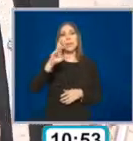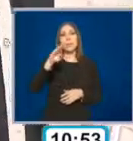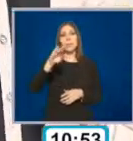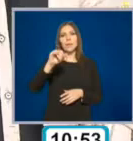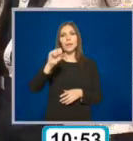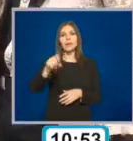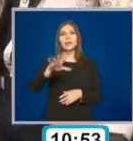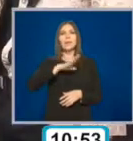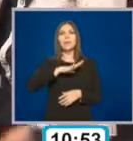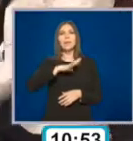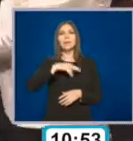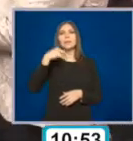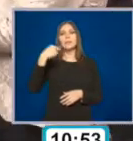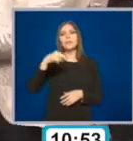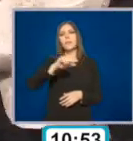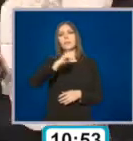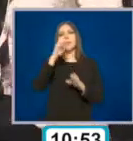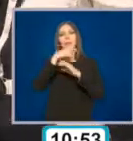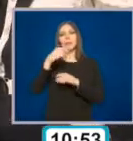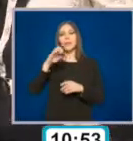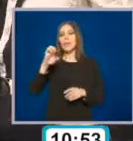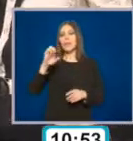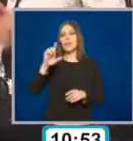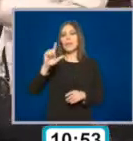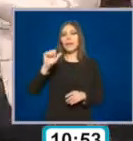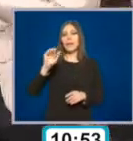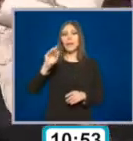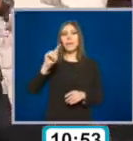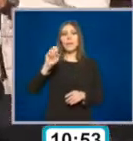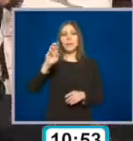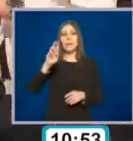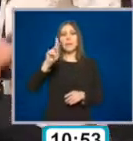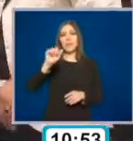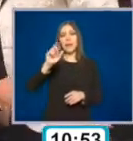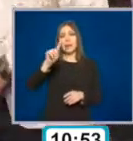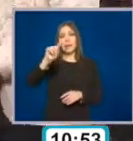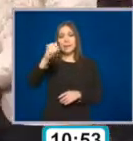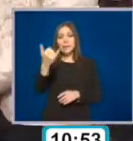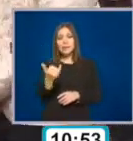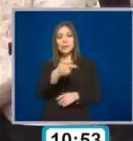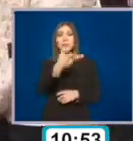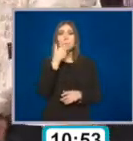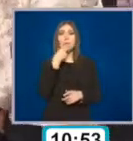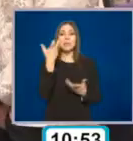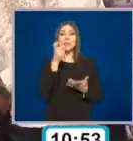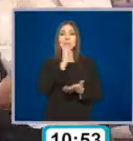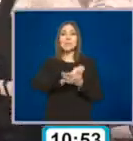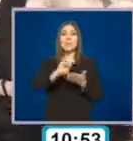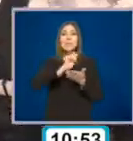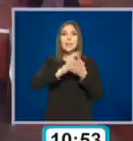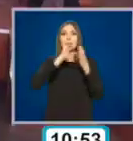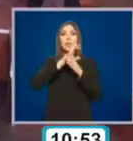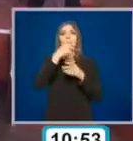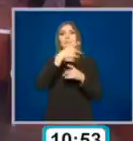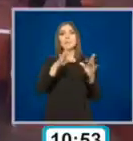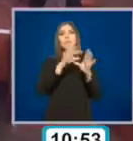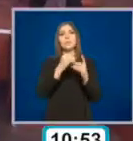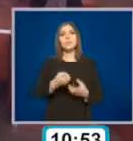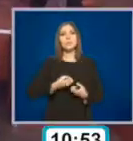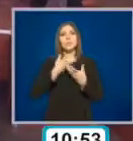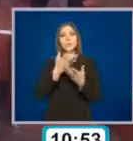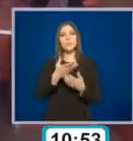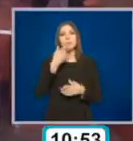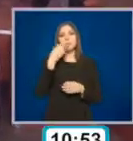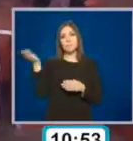que se llama El After Party, que también la compuso él. No sé en qué se inspiró mi compadre con Shoddy, After Party. ¿En qué ¿Qué te diga? inspira? Pero él lo Venga. puede contar un poquito de eso. ¡Cumbias!